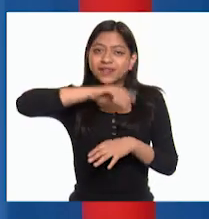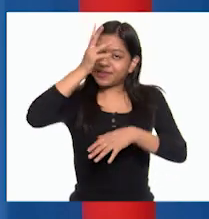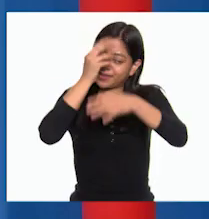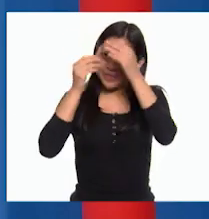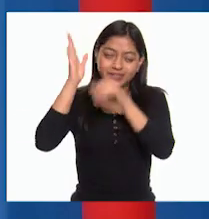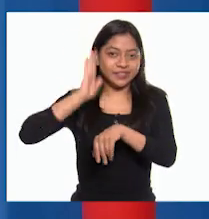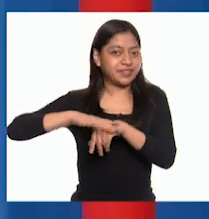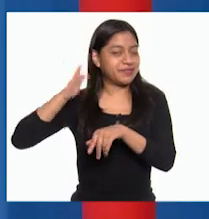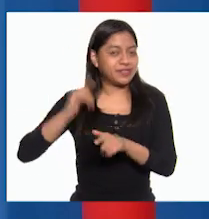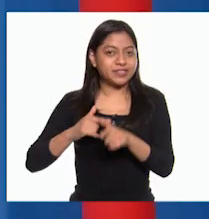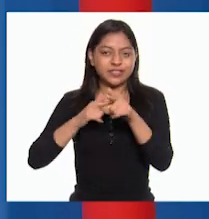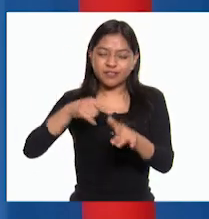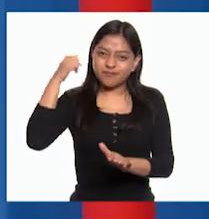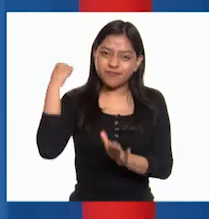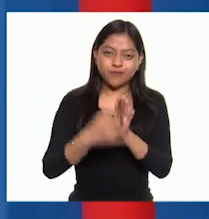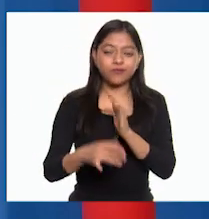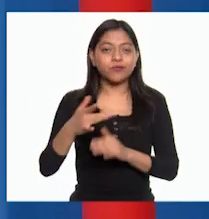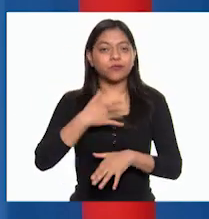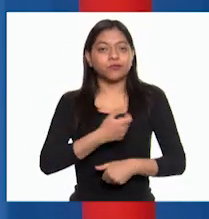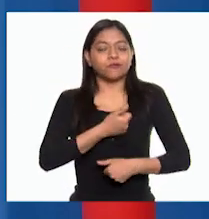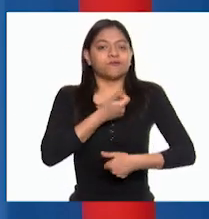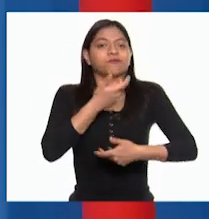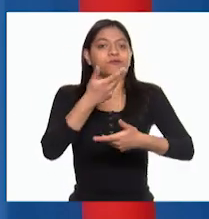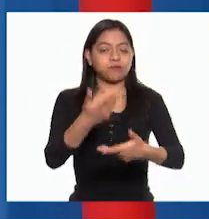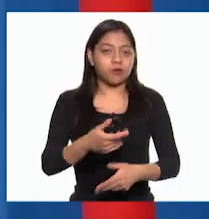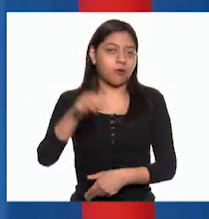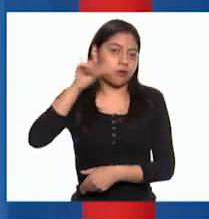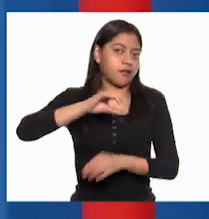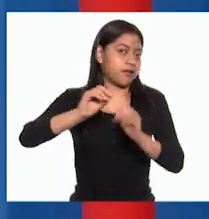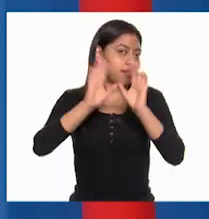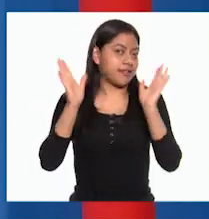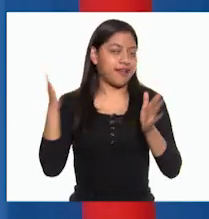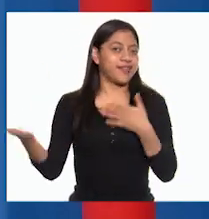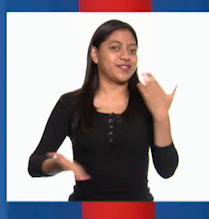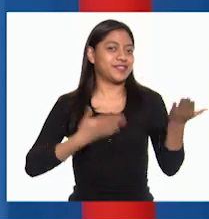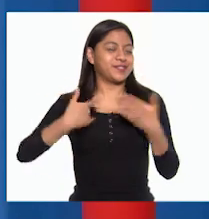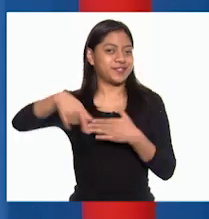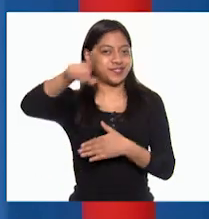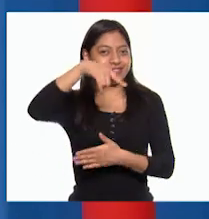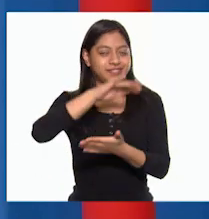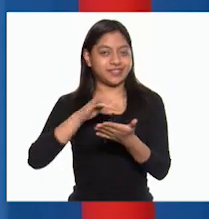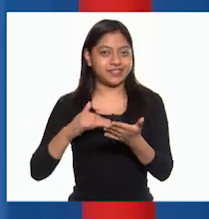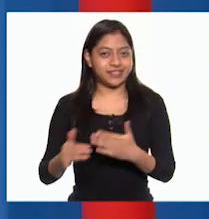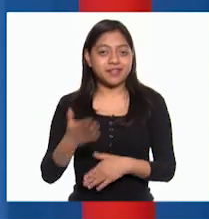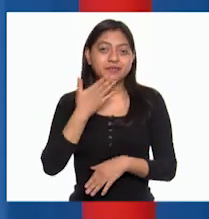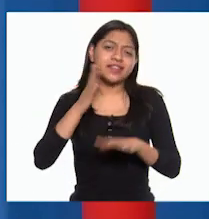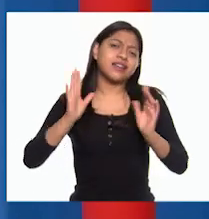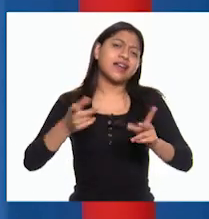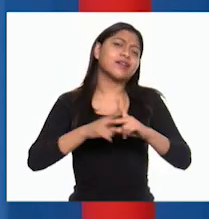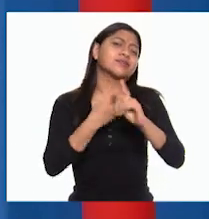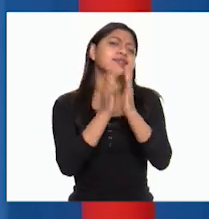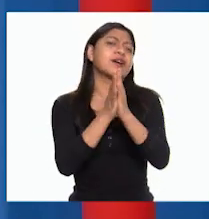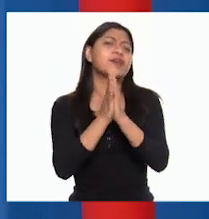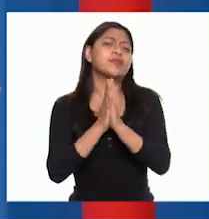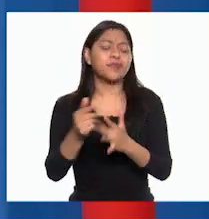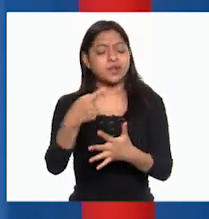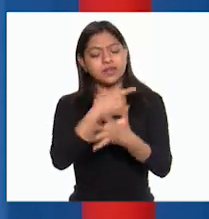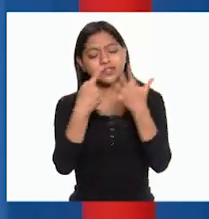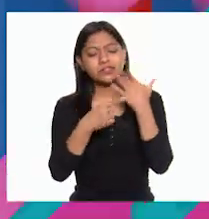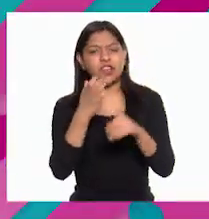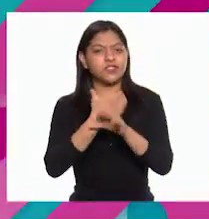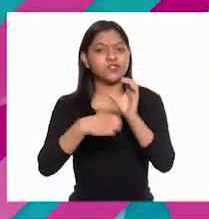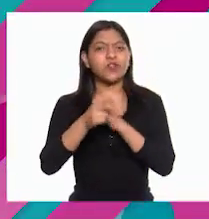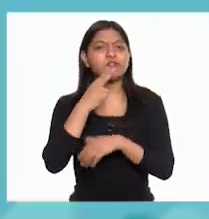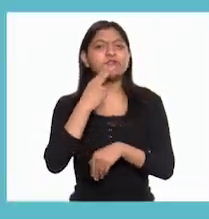profundizando en nuestro conocimiento de la poesía por medio claro de su disfrute. Y por favor, comencemos ya, Gaby. ¿Qué materiales vamos a